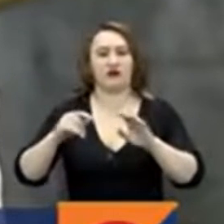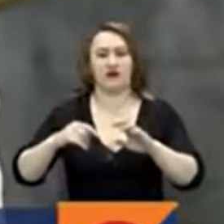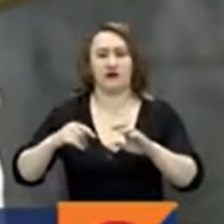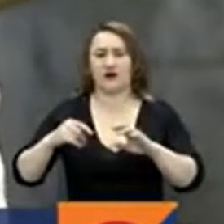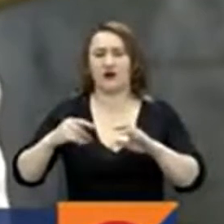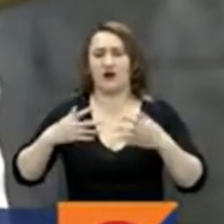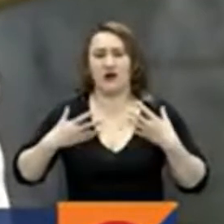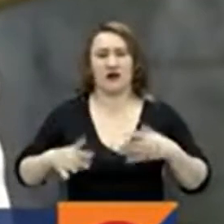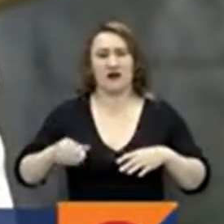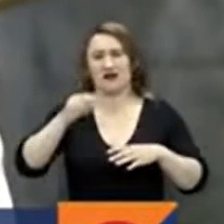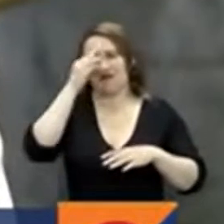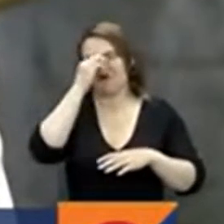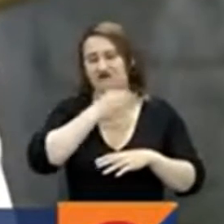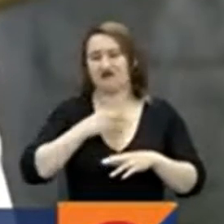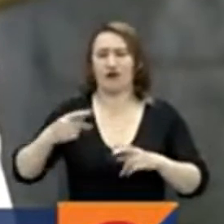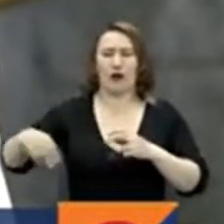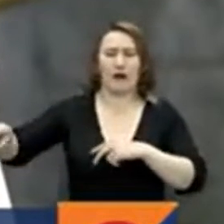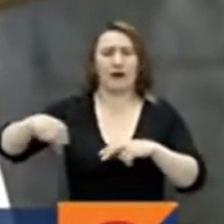el batallón.